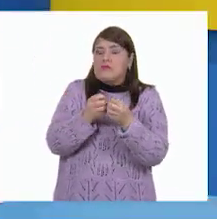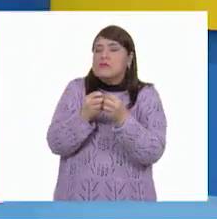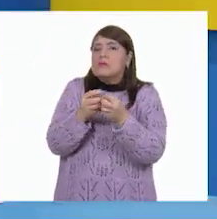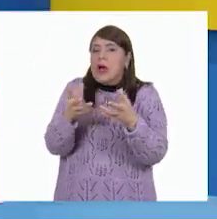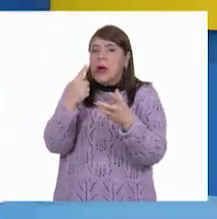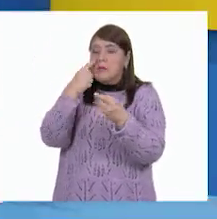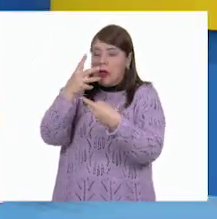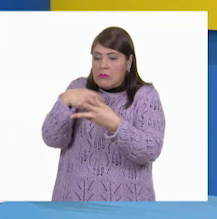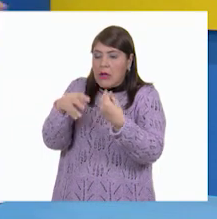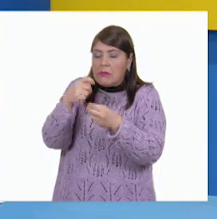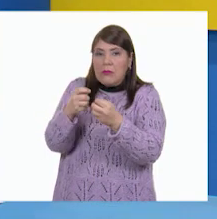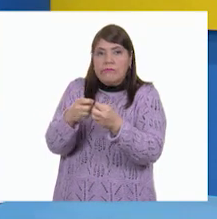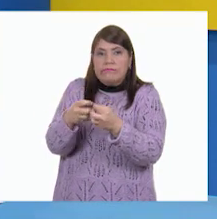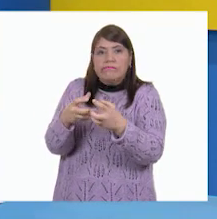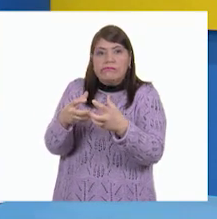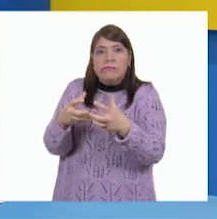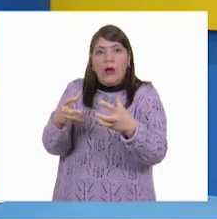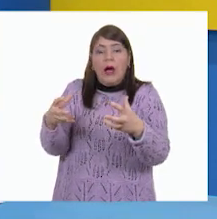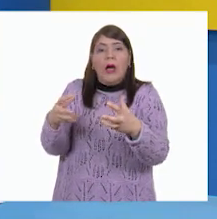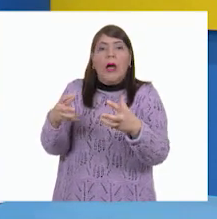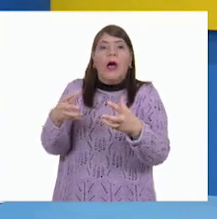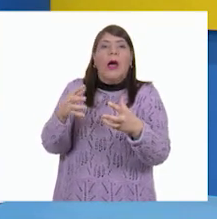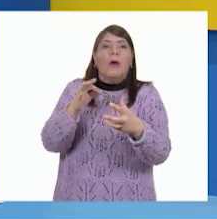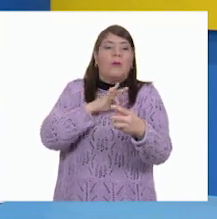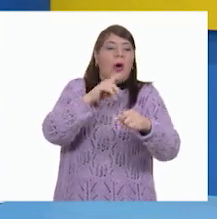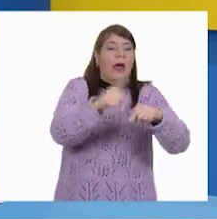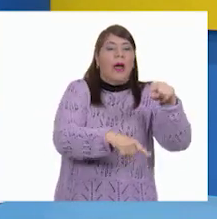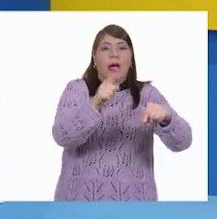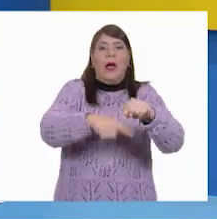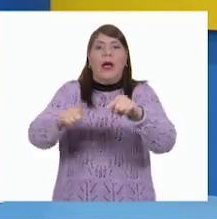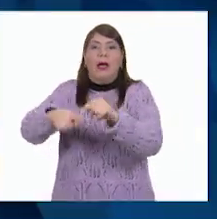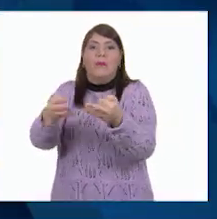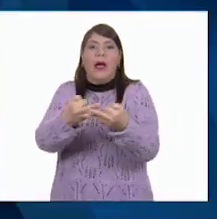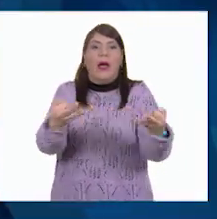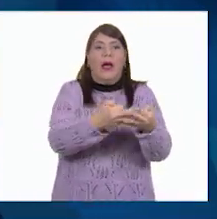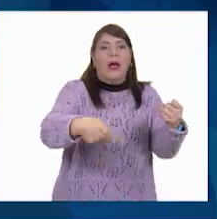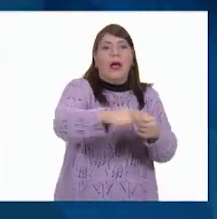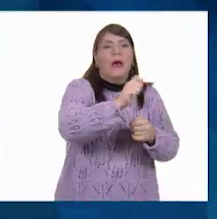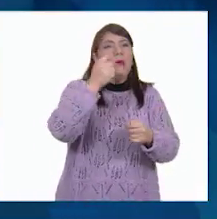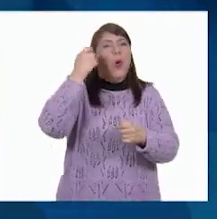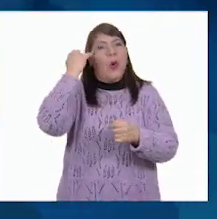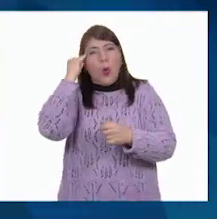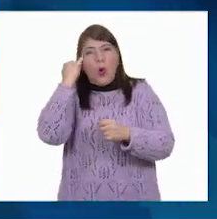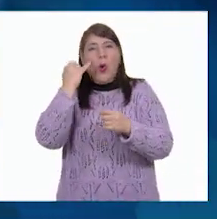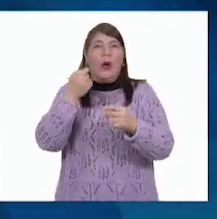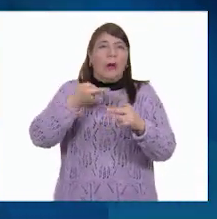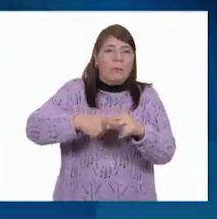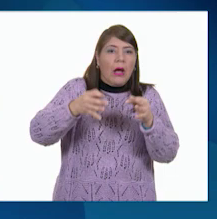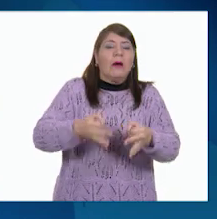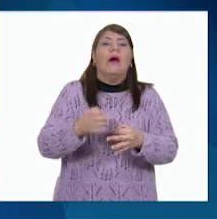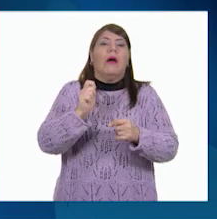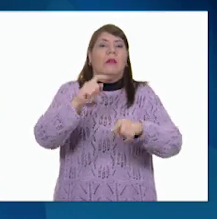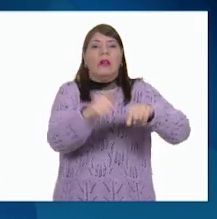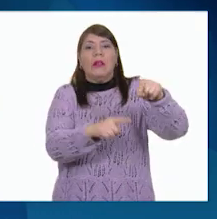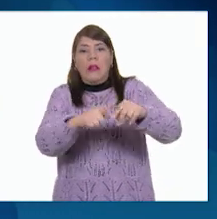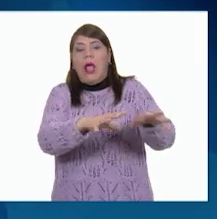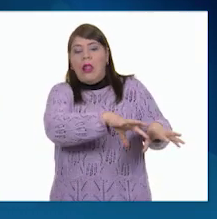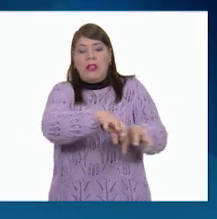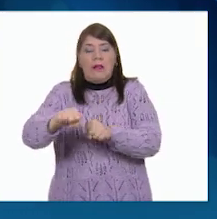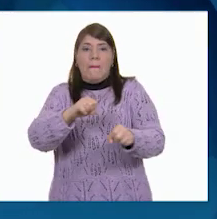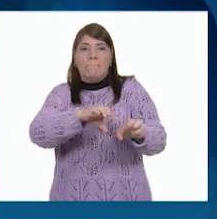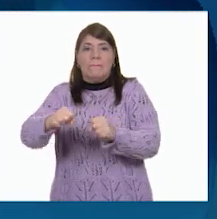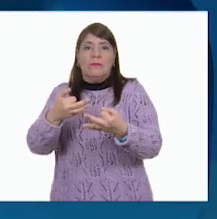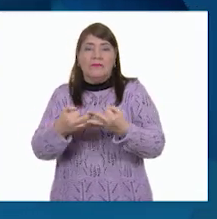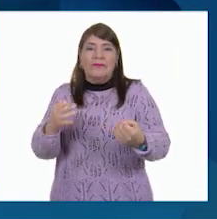agroindustriales que crecían gracias a los despojos territoriales hechos a los pueblos indígenas. Sí, como lo vimos la clase pasada con